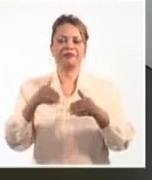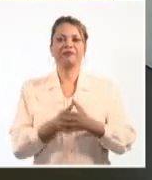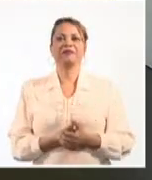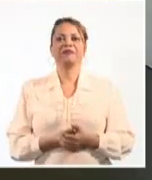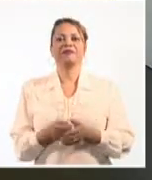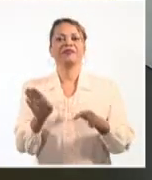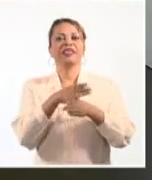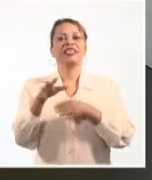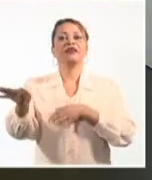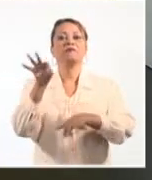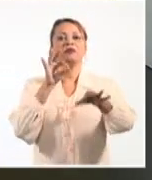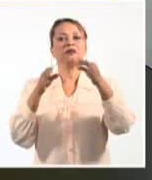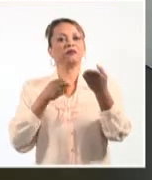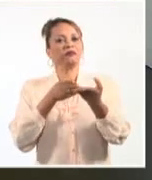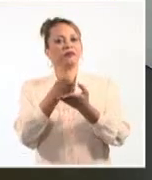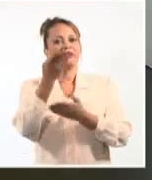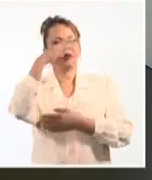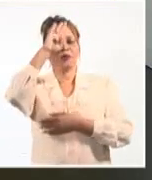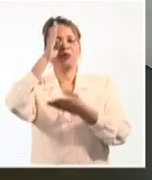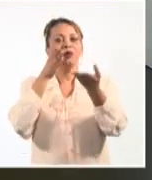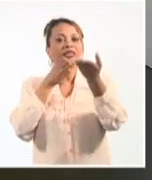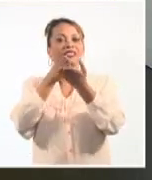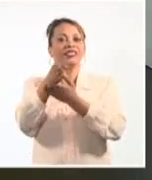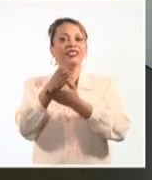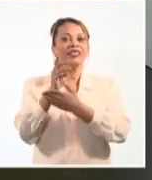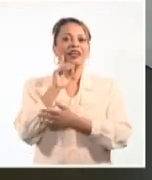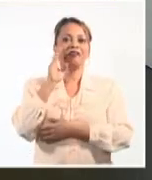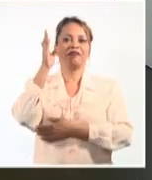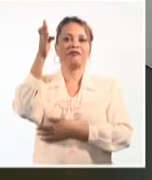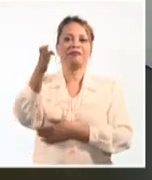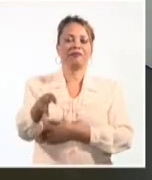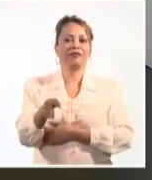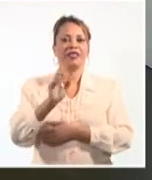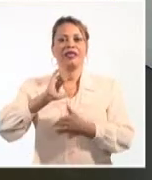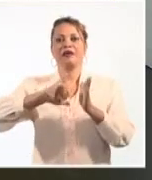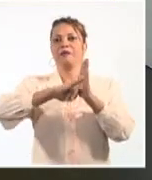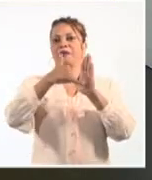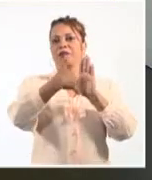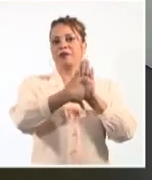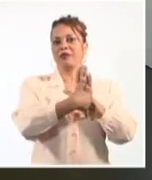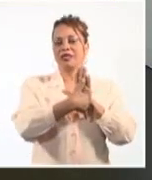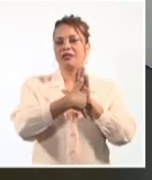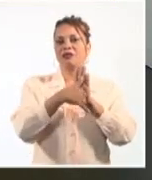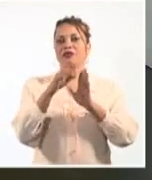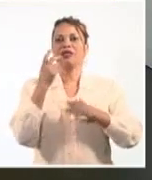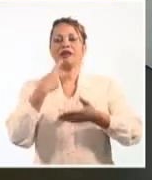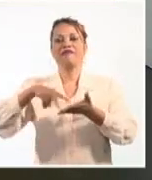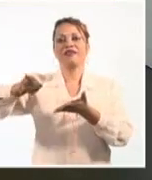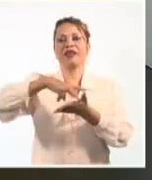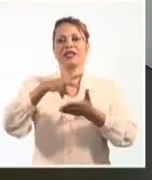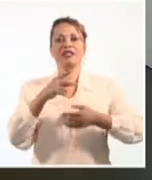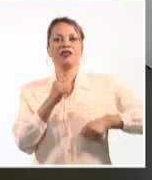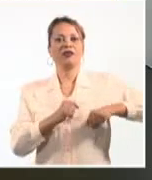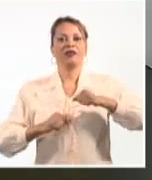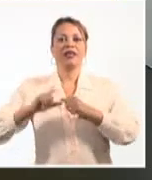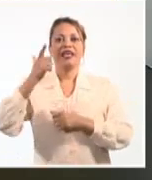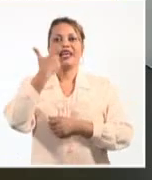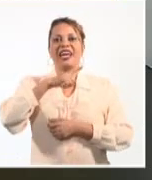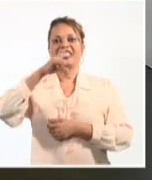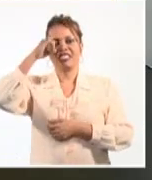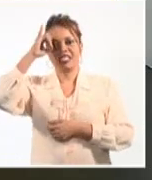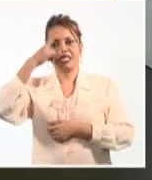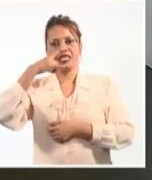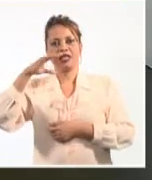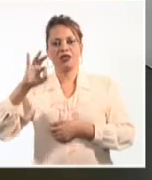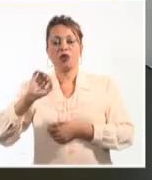invitaciones continuamos. Cuba sigue rumbo al récord Guinness. El proyecto Retomando el Son Bailando Casino les invita al cuarto mega ensayo